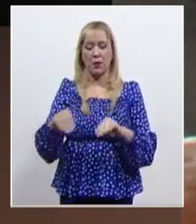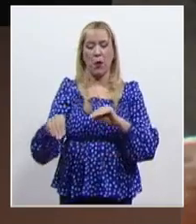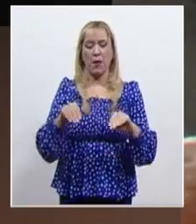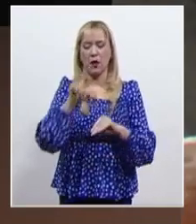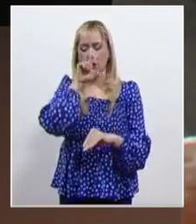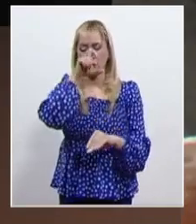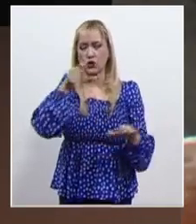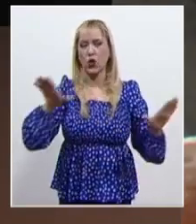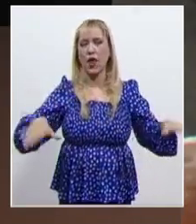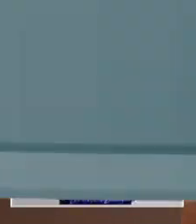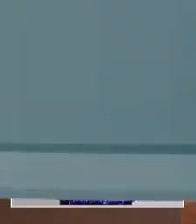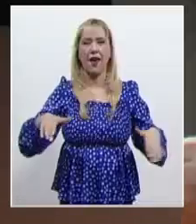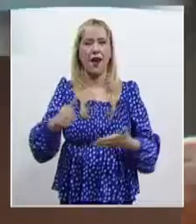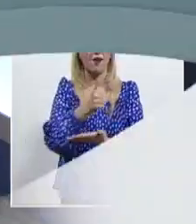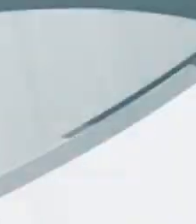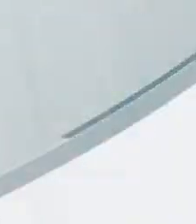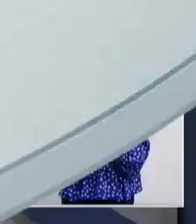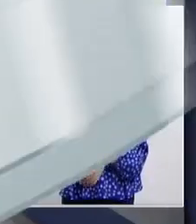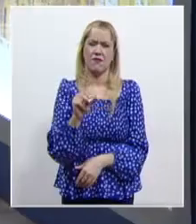Ciudadano.